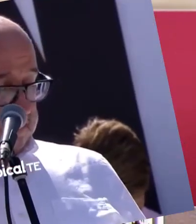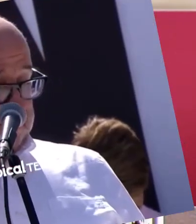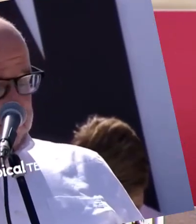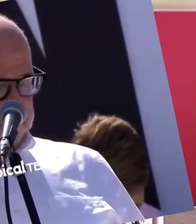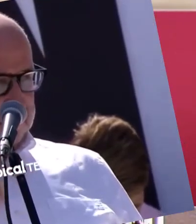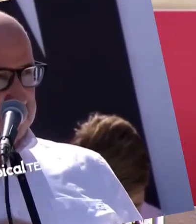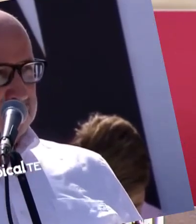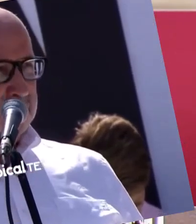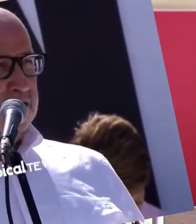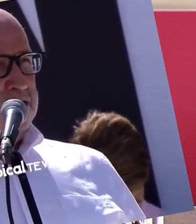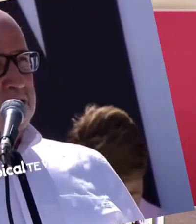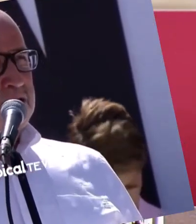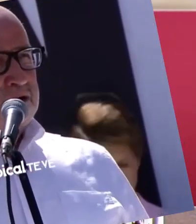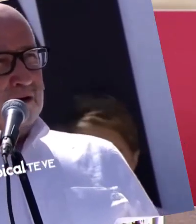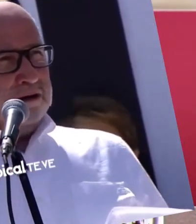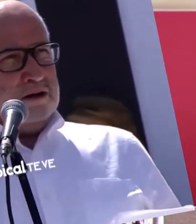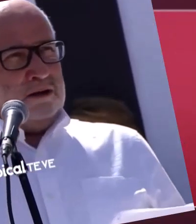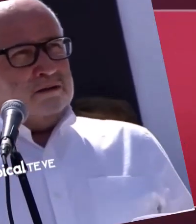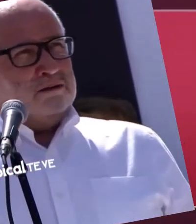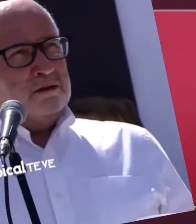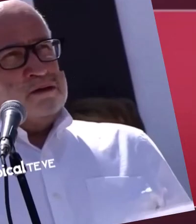del Supremo Poder Conservador.